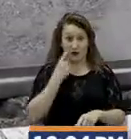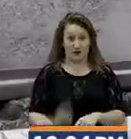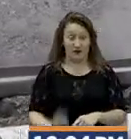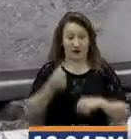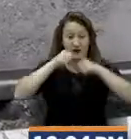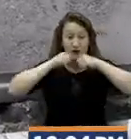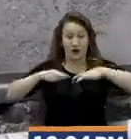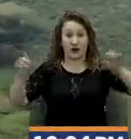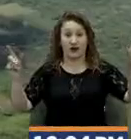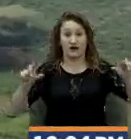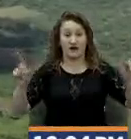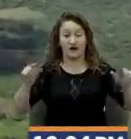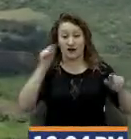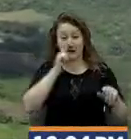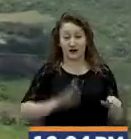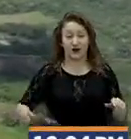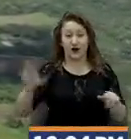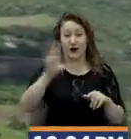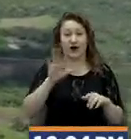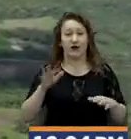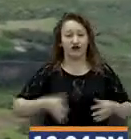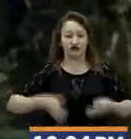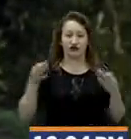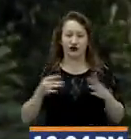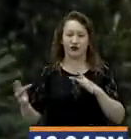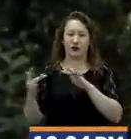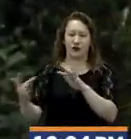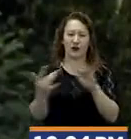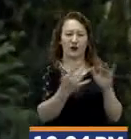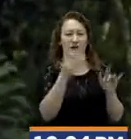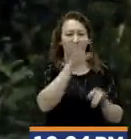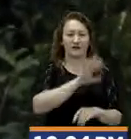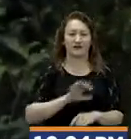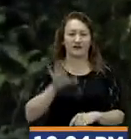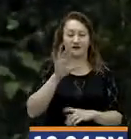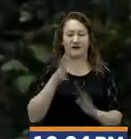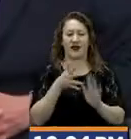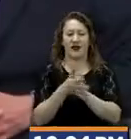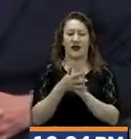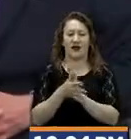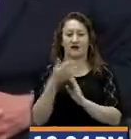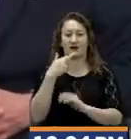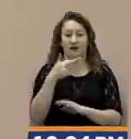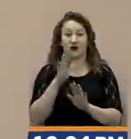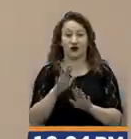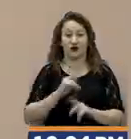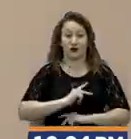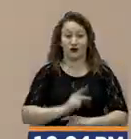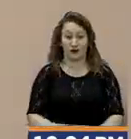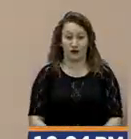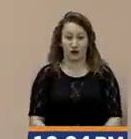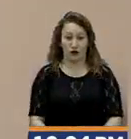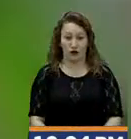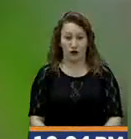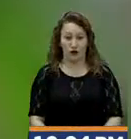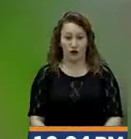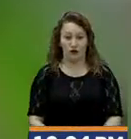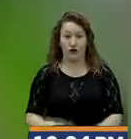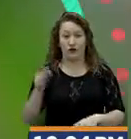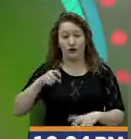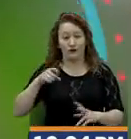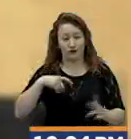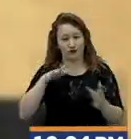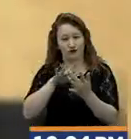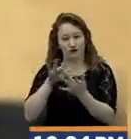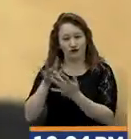alcance nacional, pero con el firme propósito de conectar a las regiones, de contar sus historias. Necesitamos conectarnos con la Colombia más